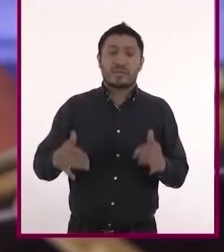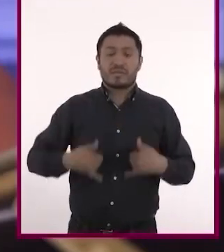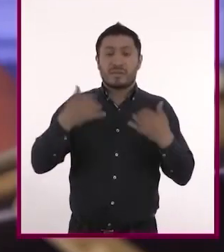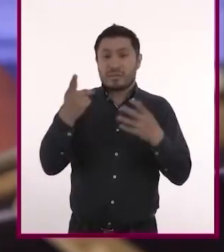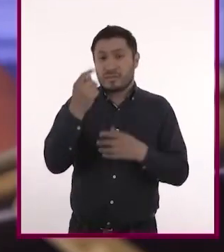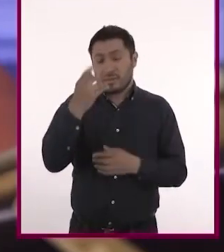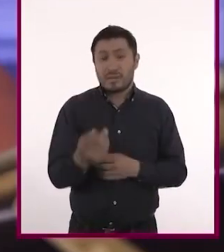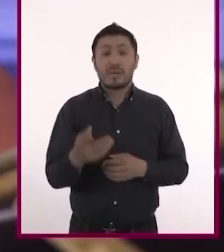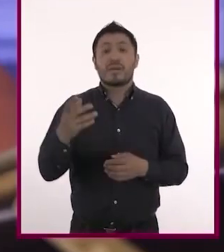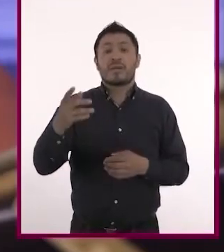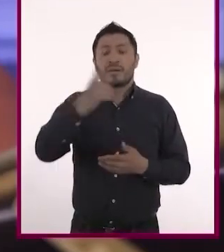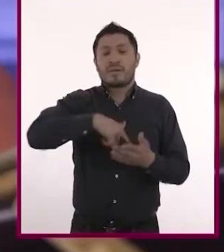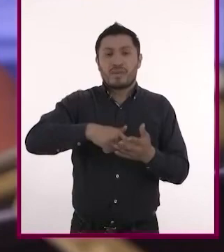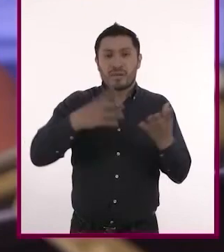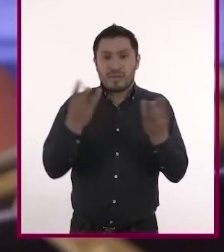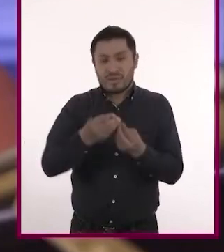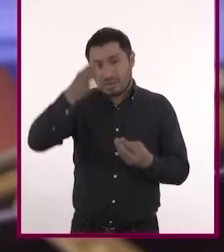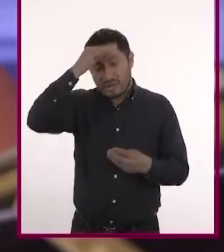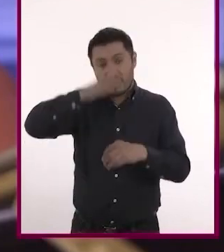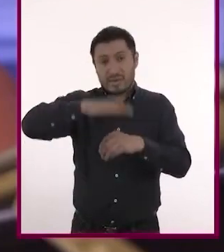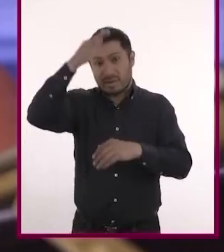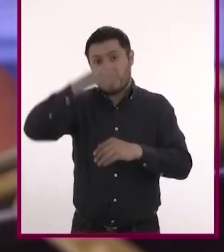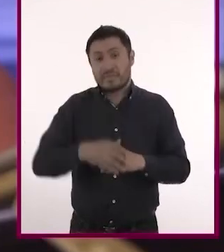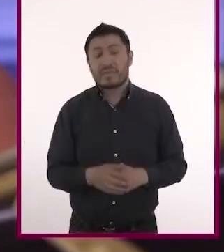un espacio de reflexión y construcción de